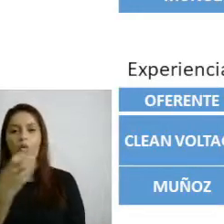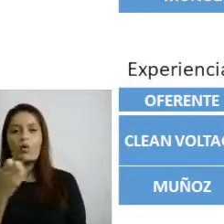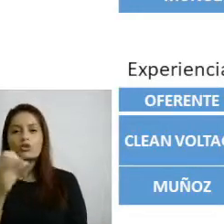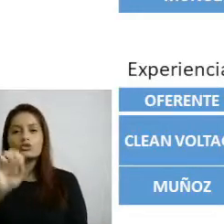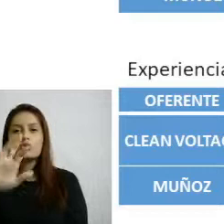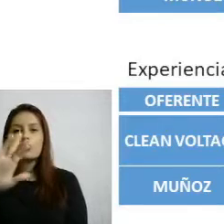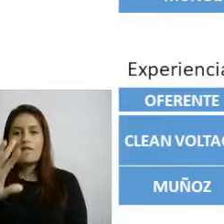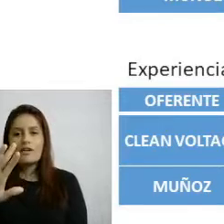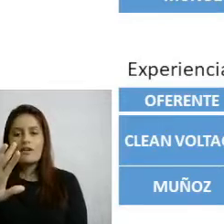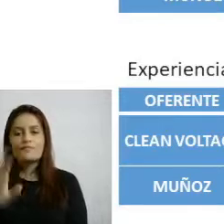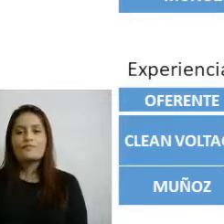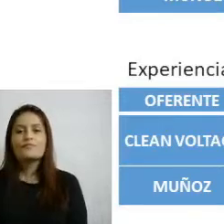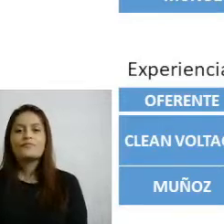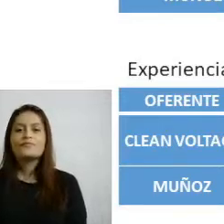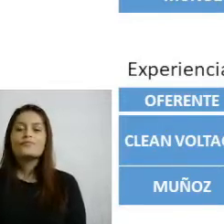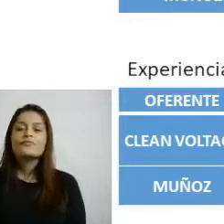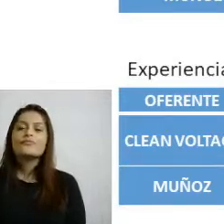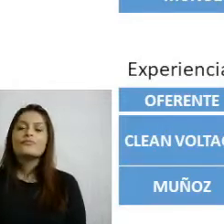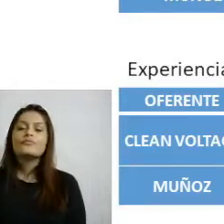36.820.409 pesos.